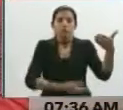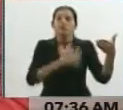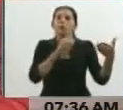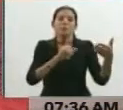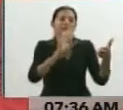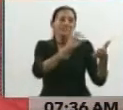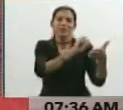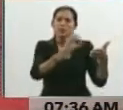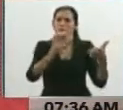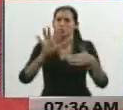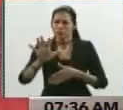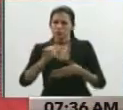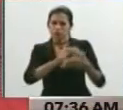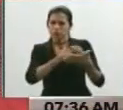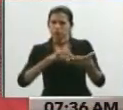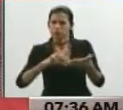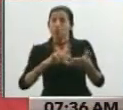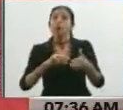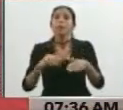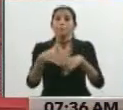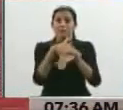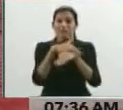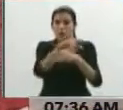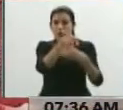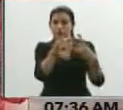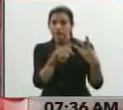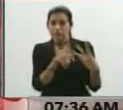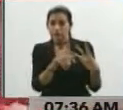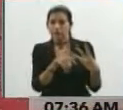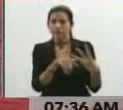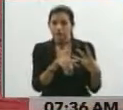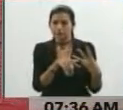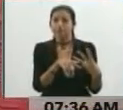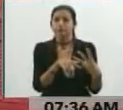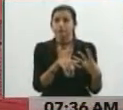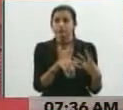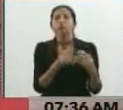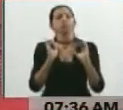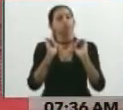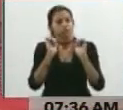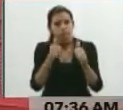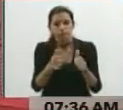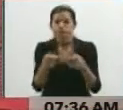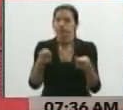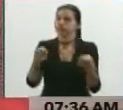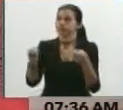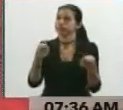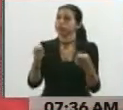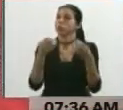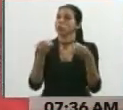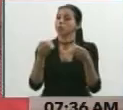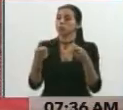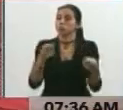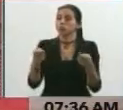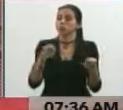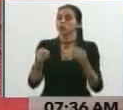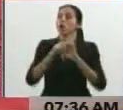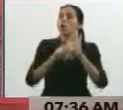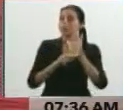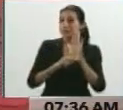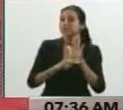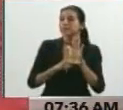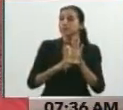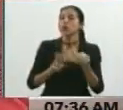5 en donde estos ministerios vamos a empezar a regular la utilización de las aeronaves